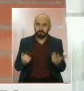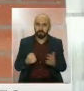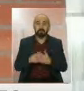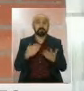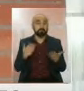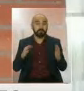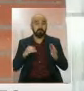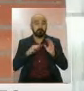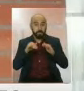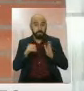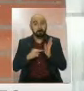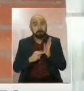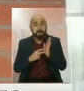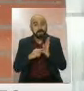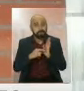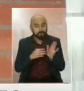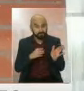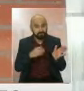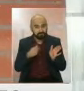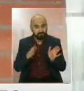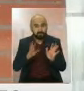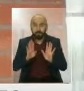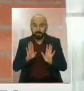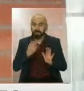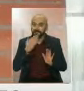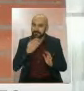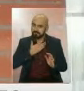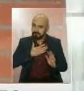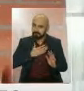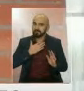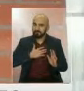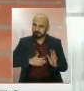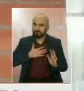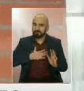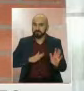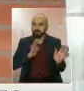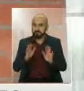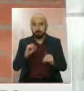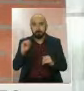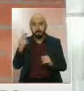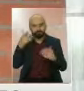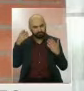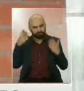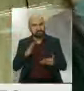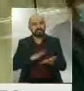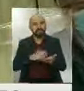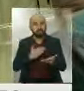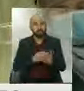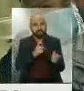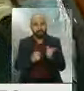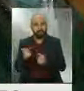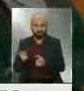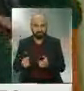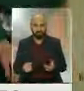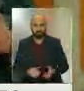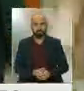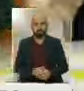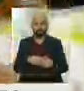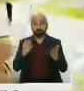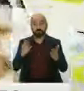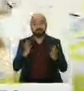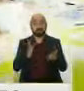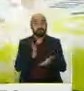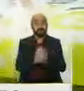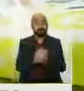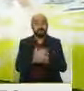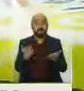paso, como dice el nombre, pero también con mucha cautela, poniendo énfasis en que lo primero es la salud de las personas. Se lanza el plan para